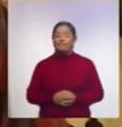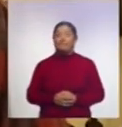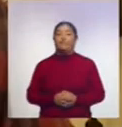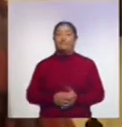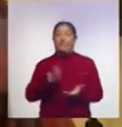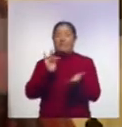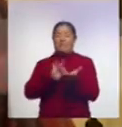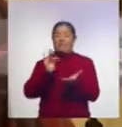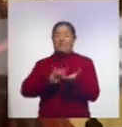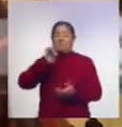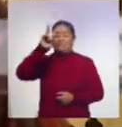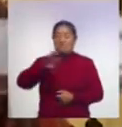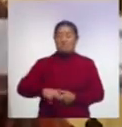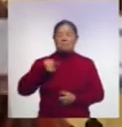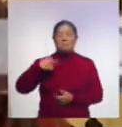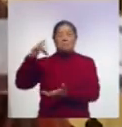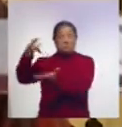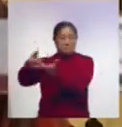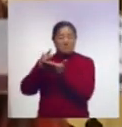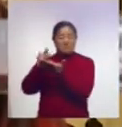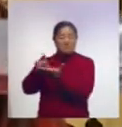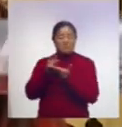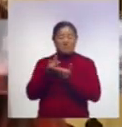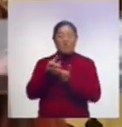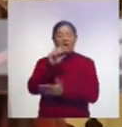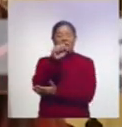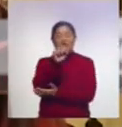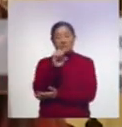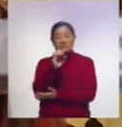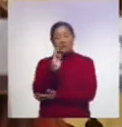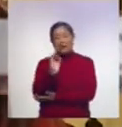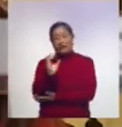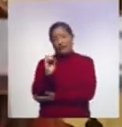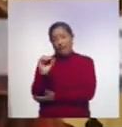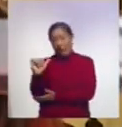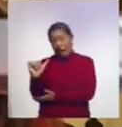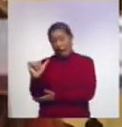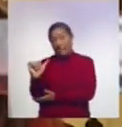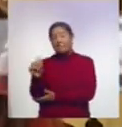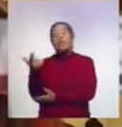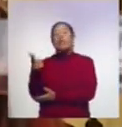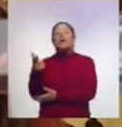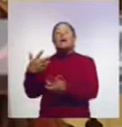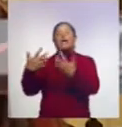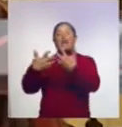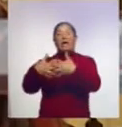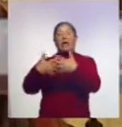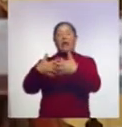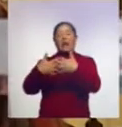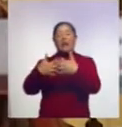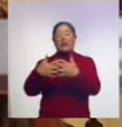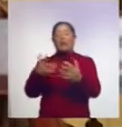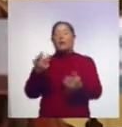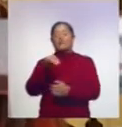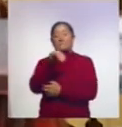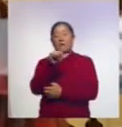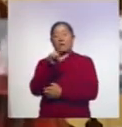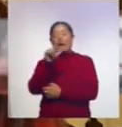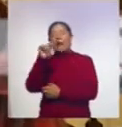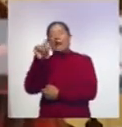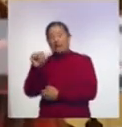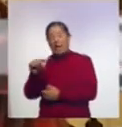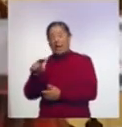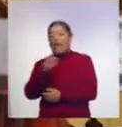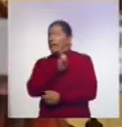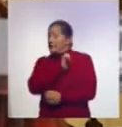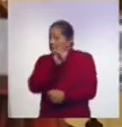he recibido apoyo de CEFOA. El equipo que me está produciendo maltas especiales en la actualidad,